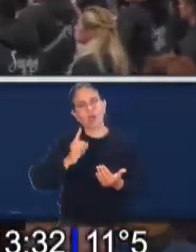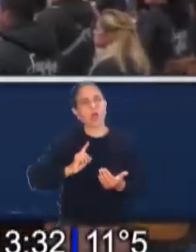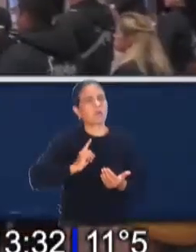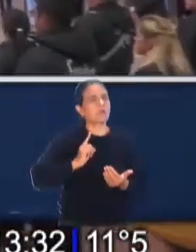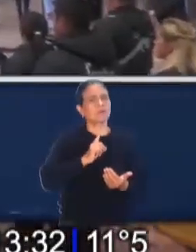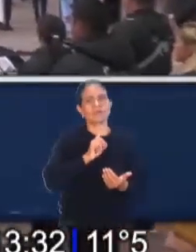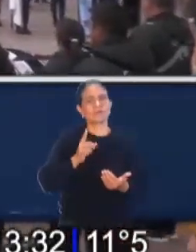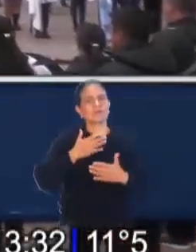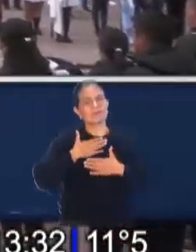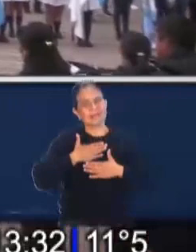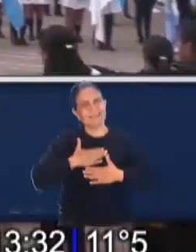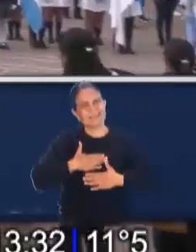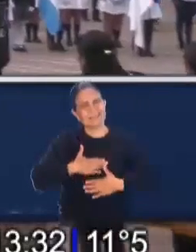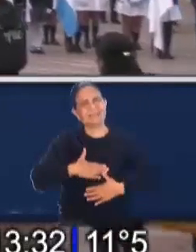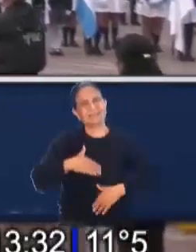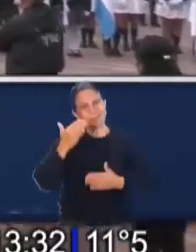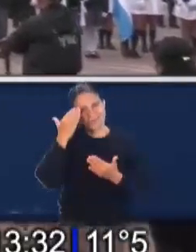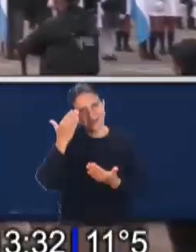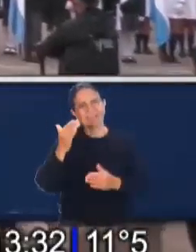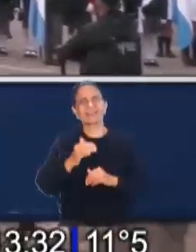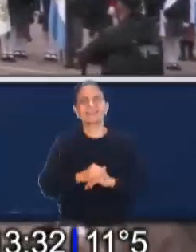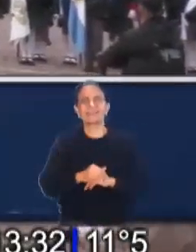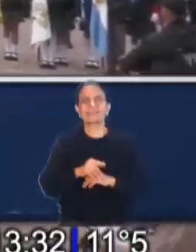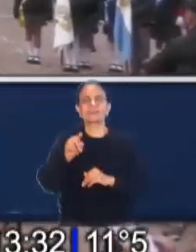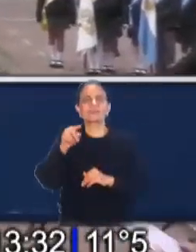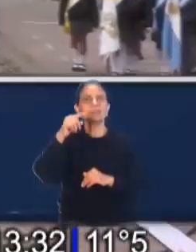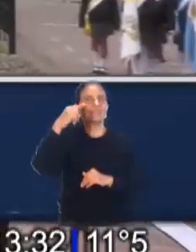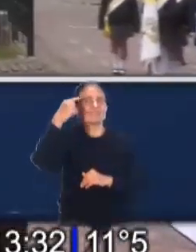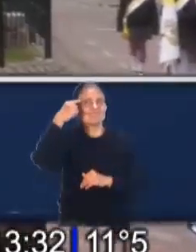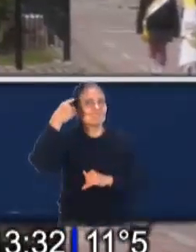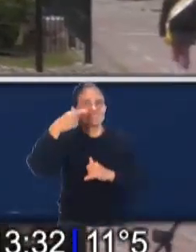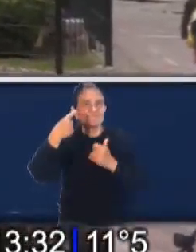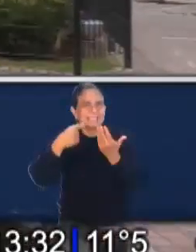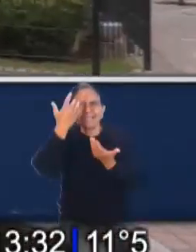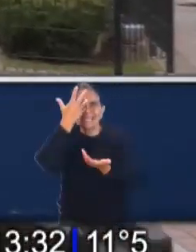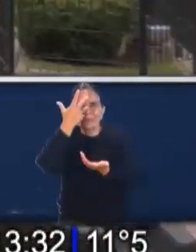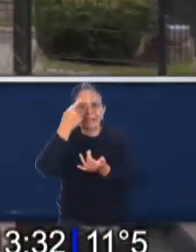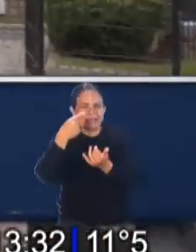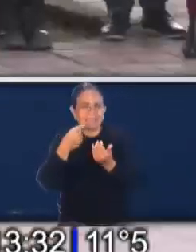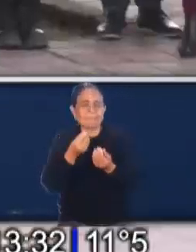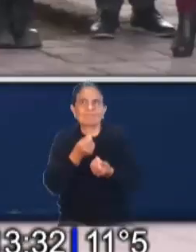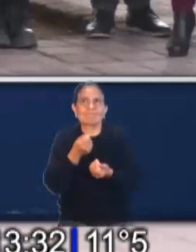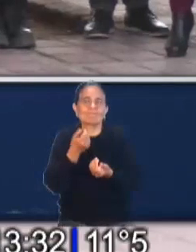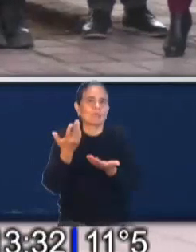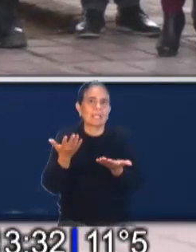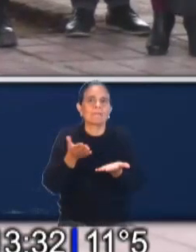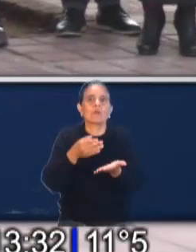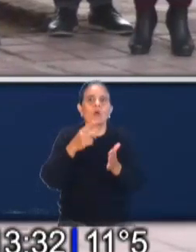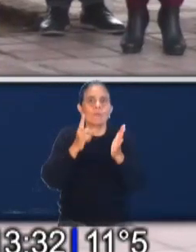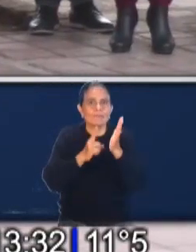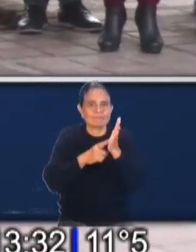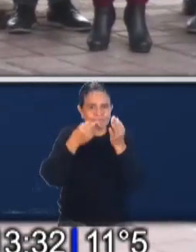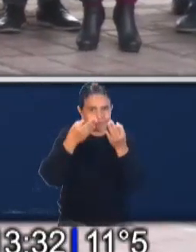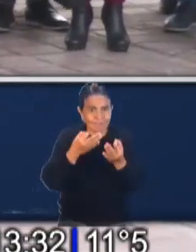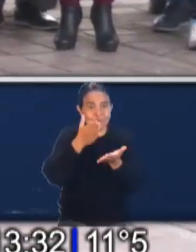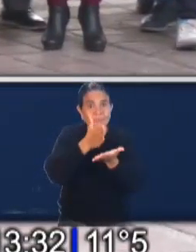¿Qué se rescata hoy de San Martín? Y hoy rescatamos sobre todo eso, los valores del general San Martín, ¿no? La